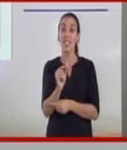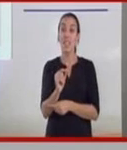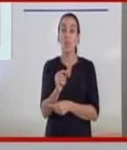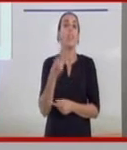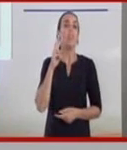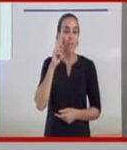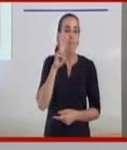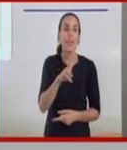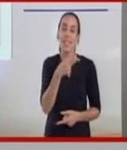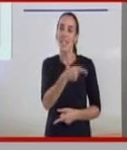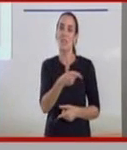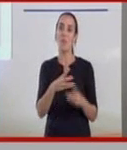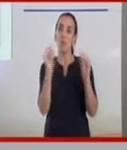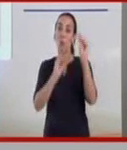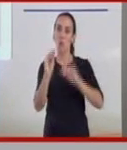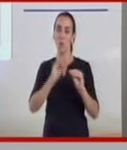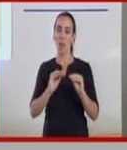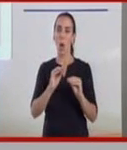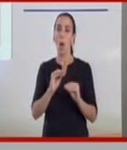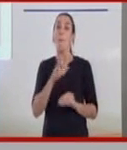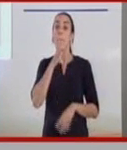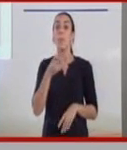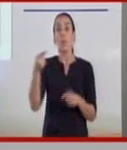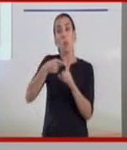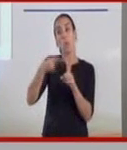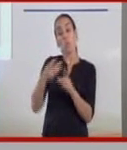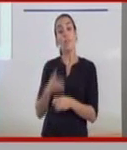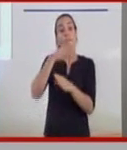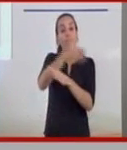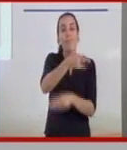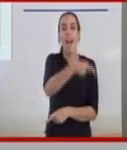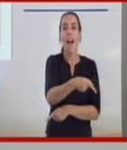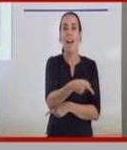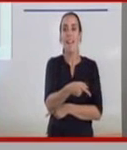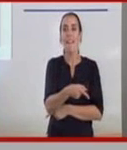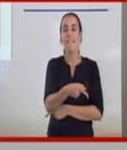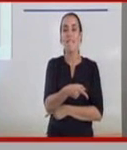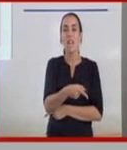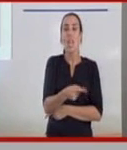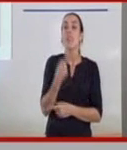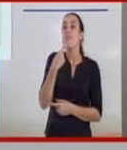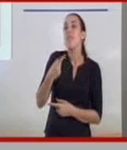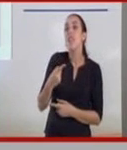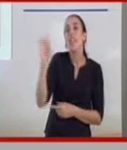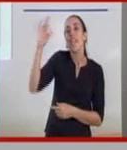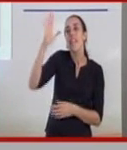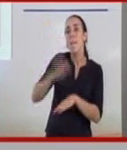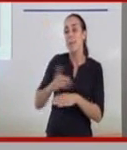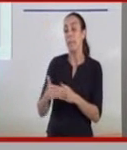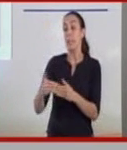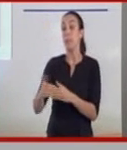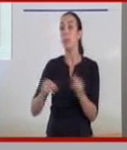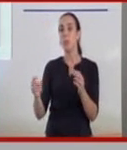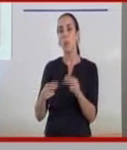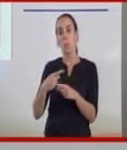Porque los usuarios que van a los talleres de codiseño a lo mejor sí que aportan ideas para el nuevo producto o servicio,